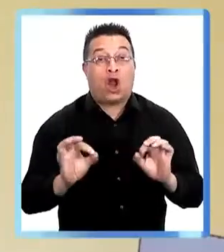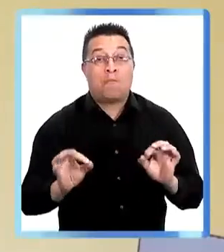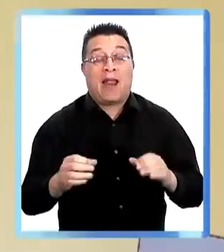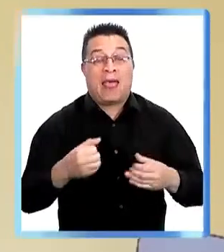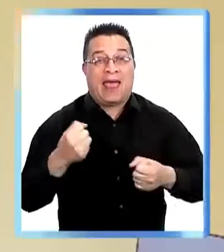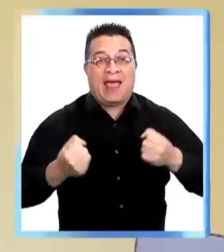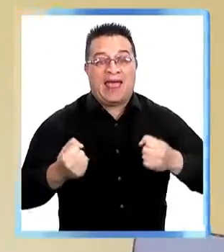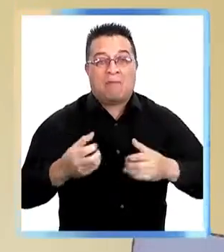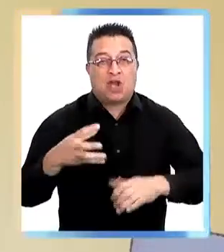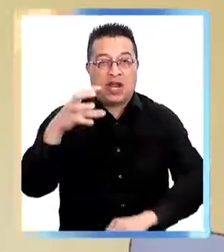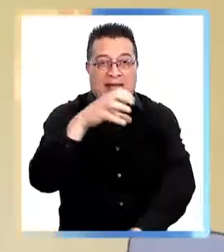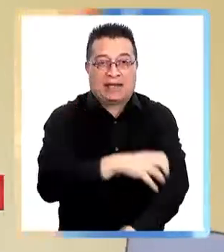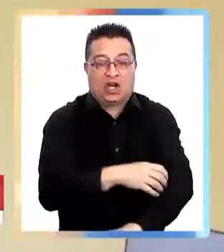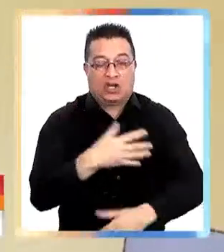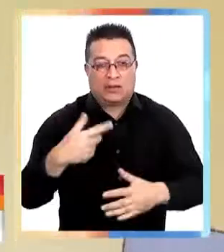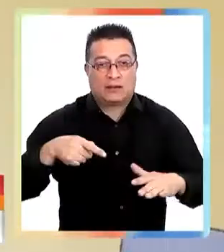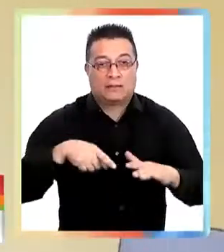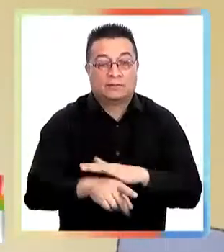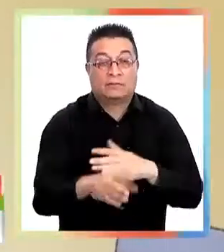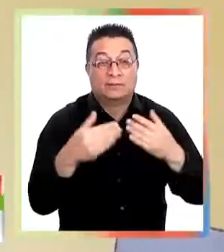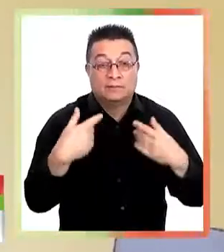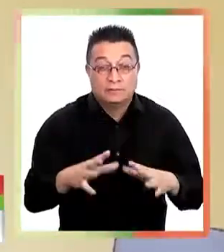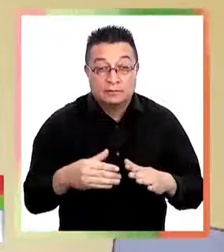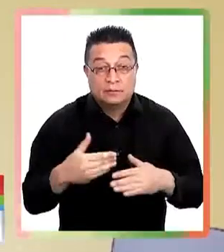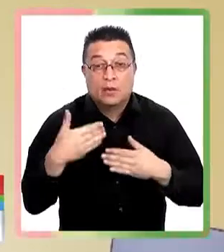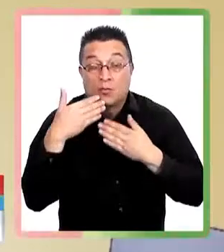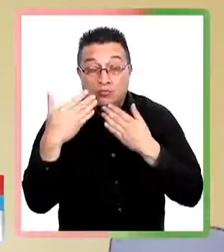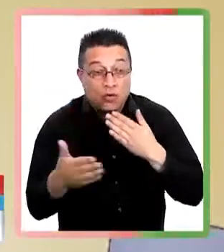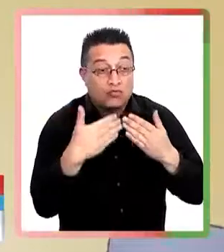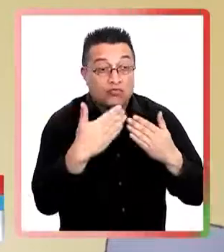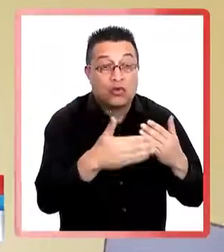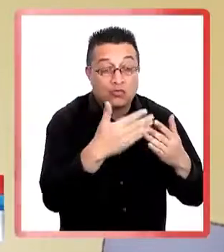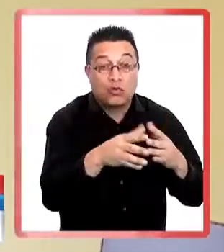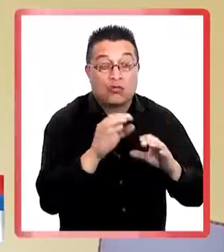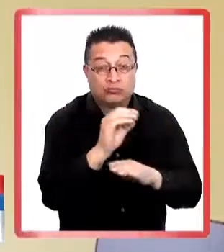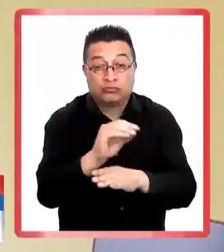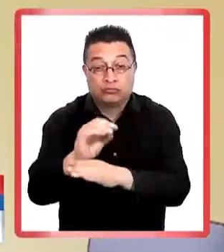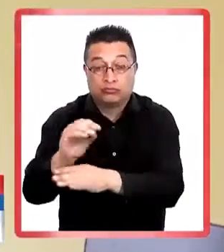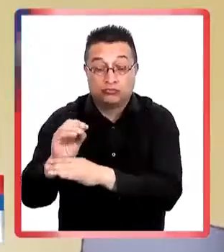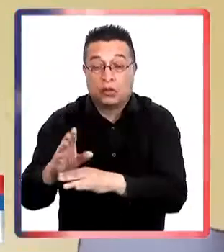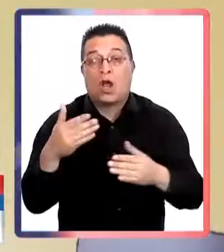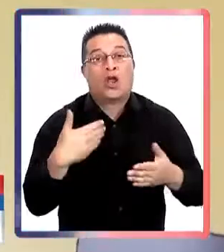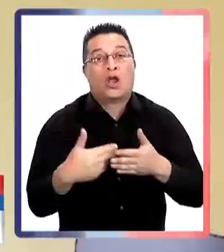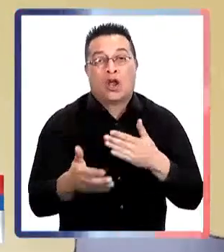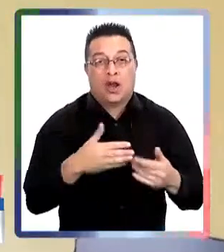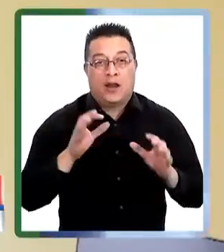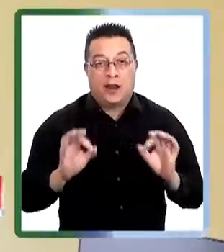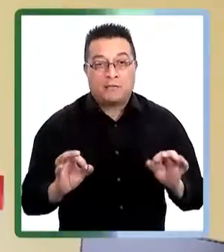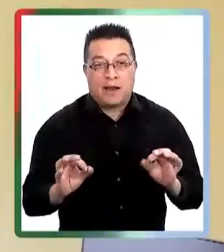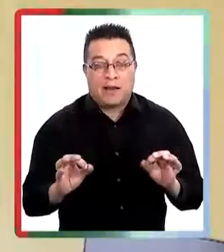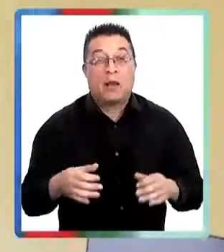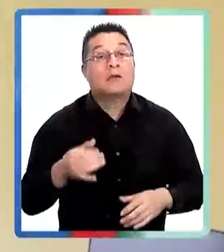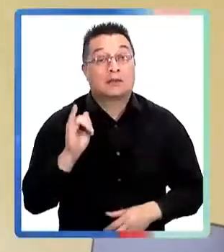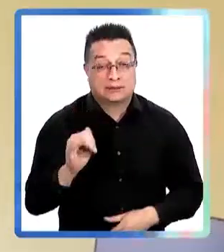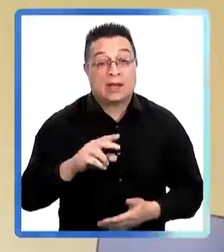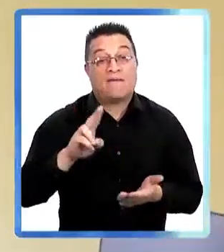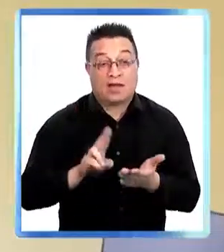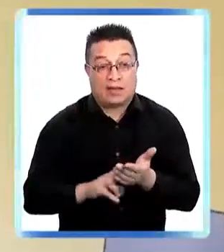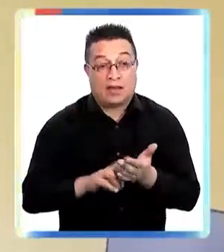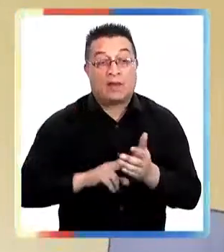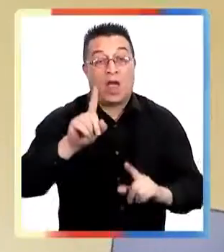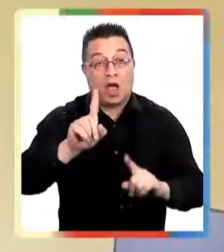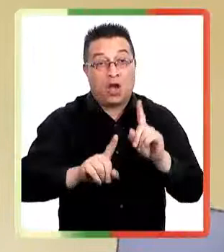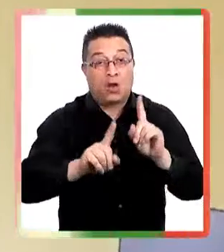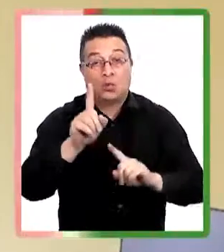de camiones a la región, por lo tanto el abastecimiento ha vuelto a ser normal. Si bien es cierto,